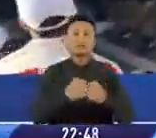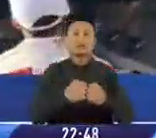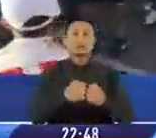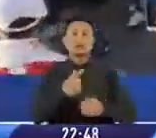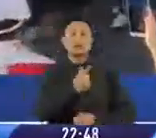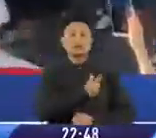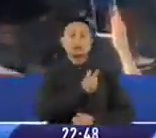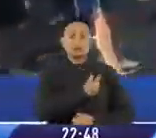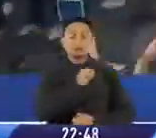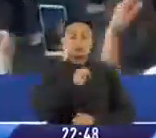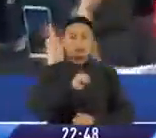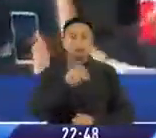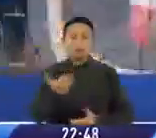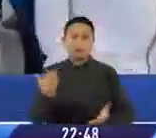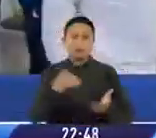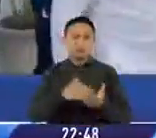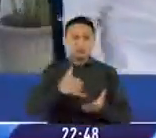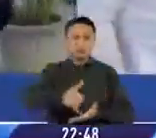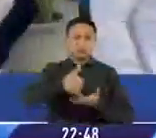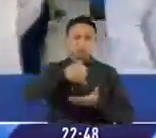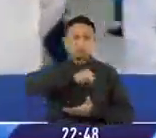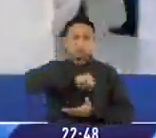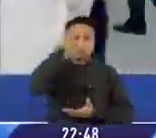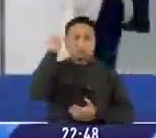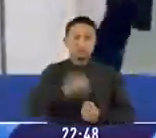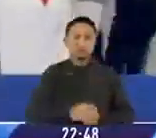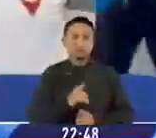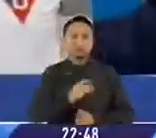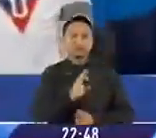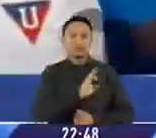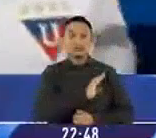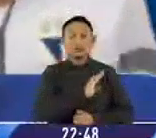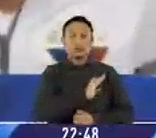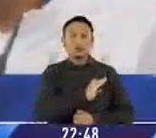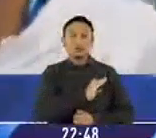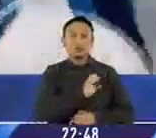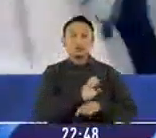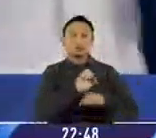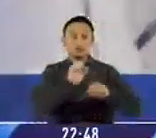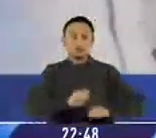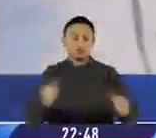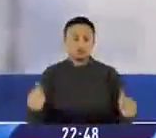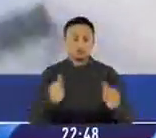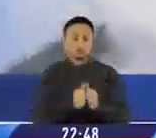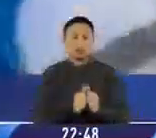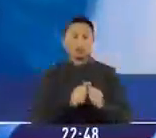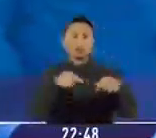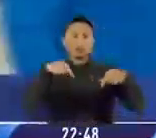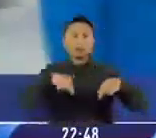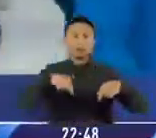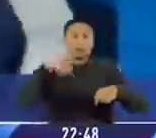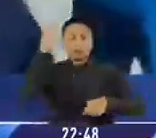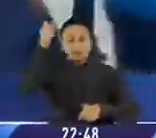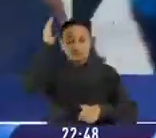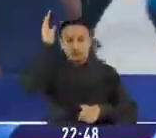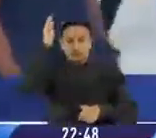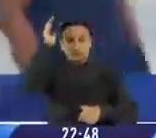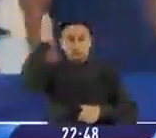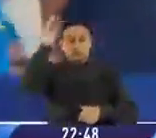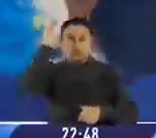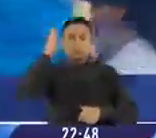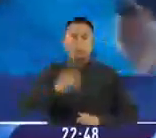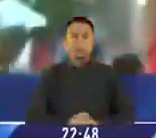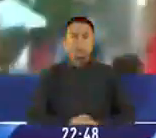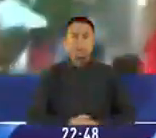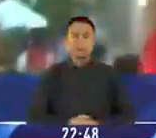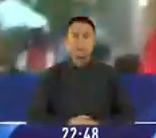sueña y hace soñar lo suyo. Los jugadores, el cuerpo técnico y los dirigentes se juntaron con hinchada en un momento imborrable. Va a ser